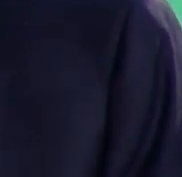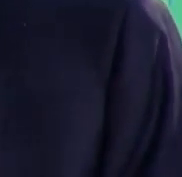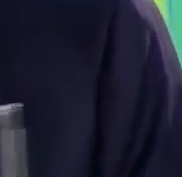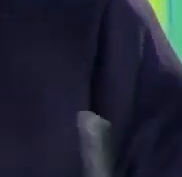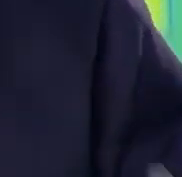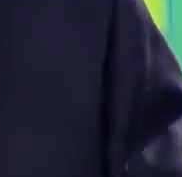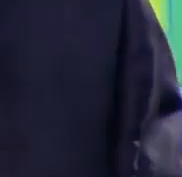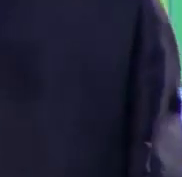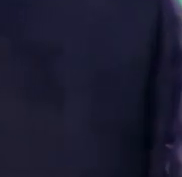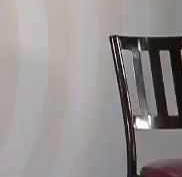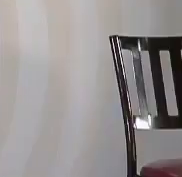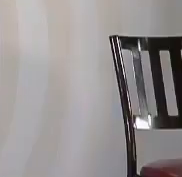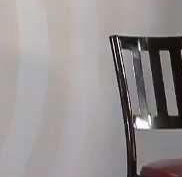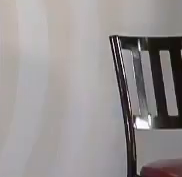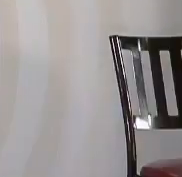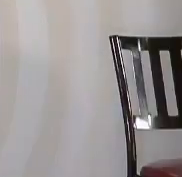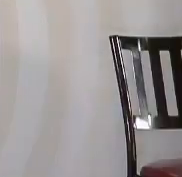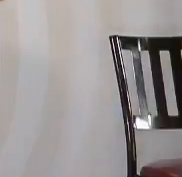delincuente